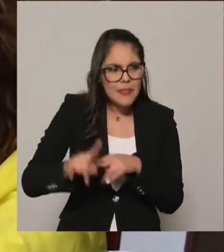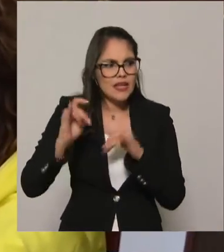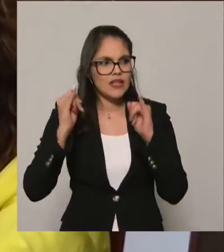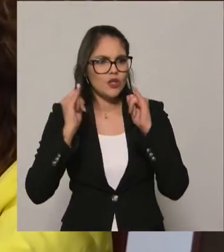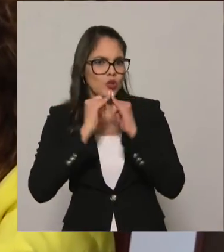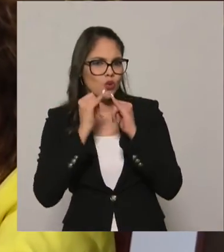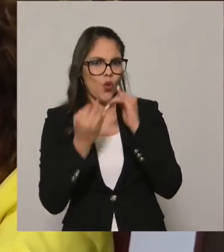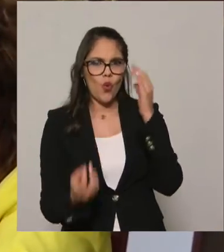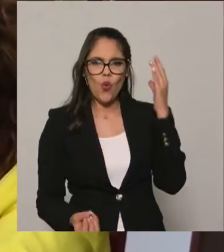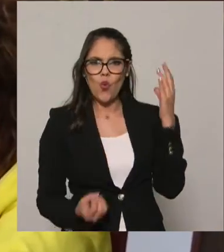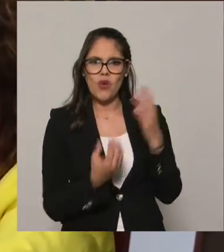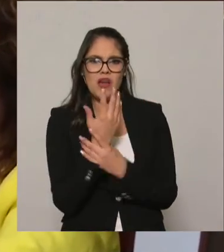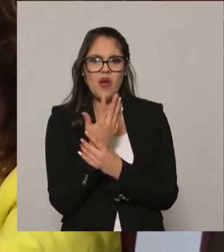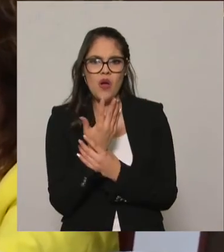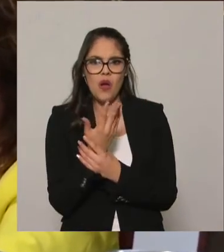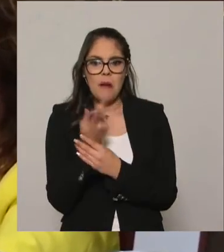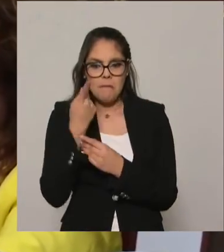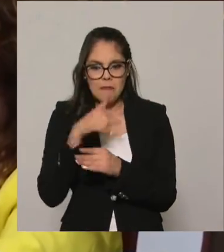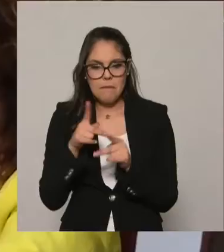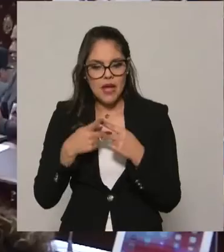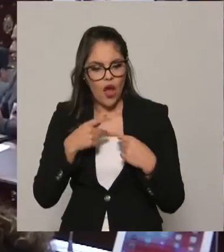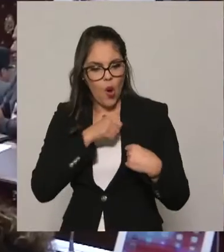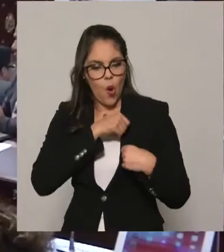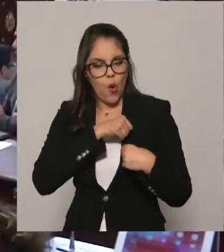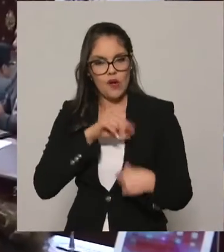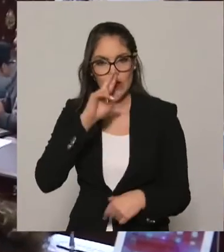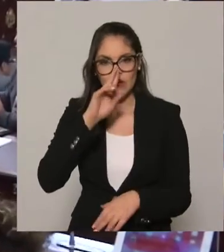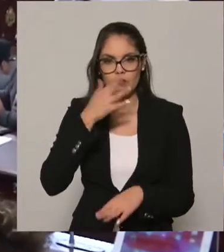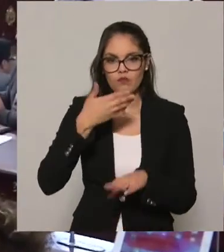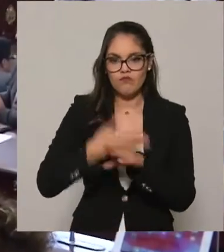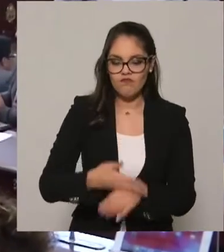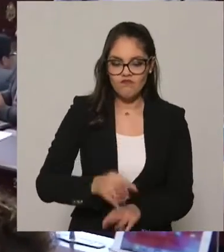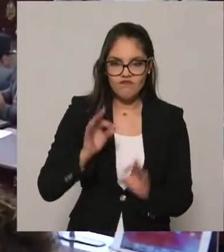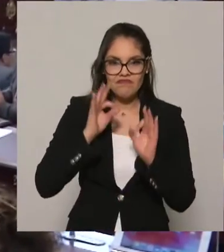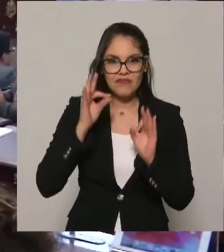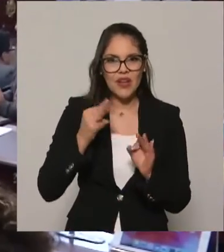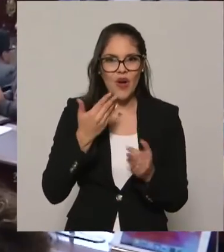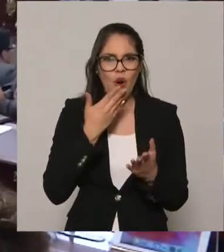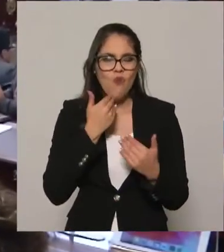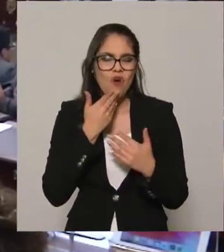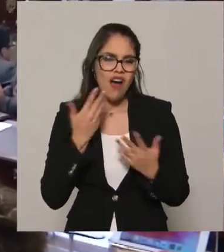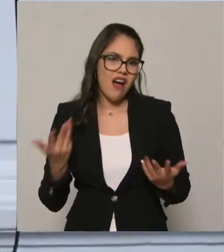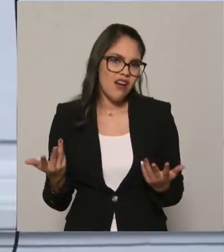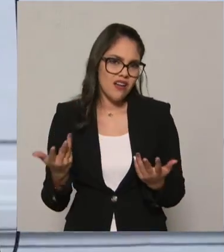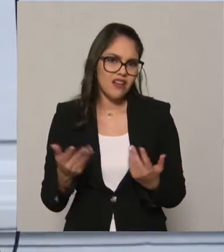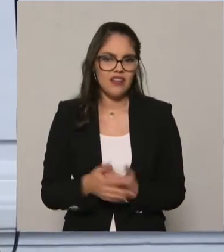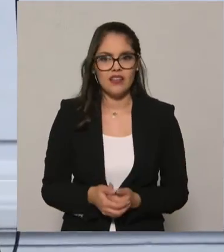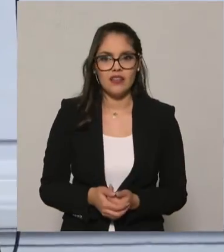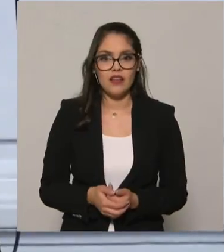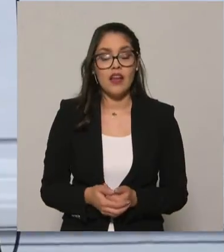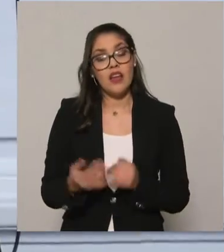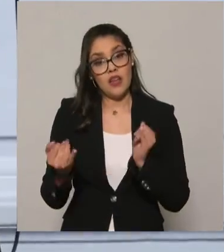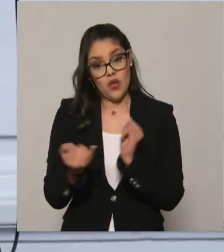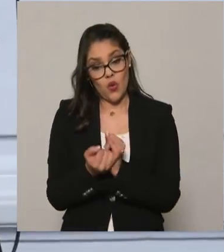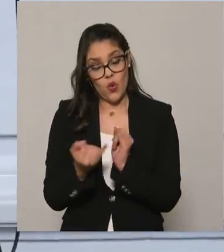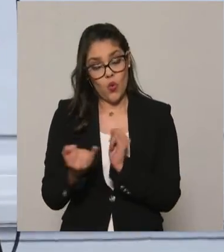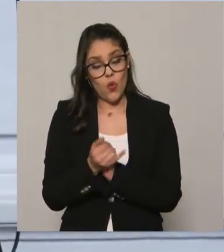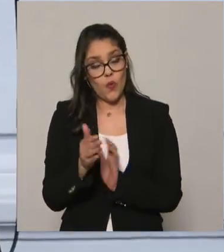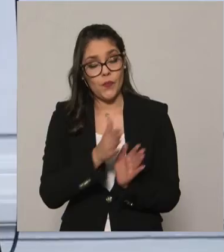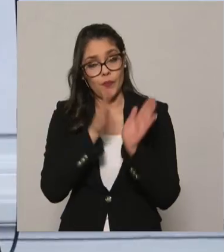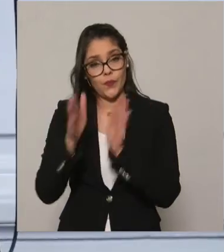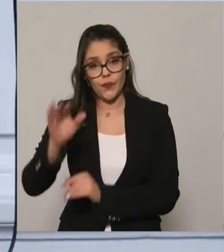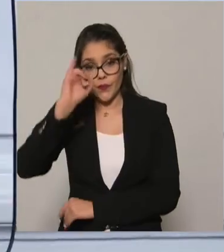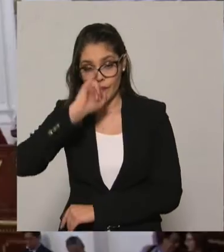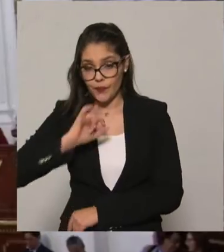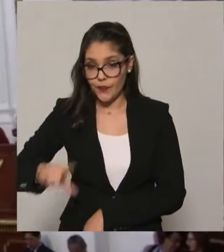pública, porque no va a tener funcionarios al frente de la misma, ¿no? También la jefa de gobierno